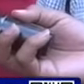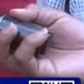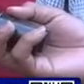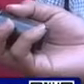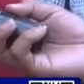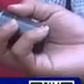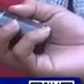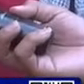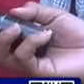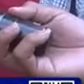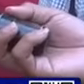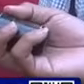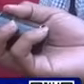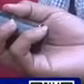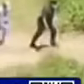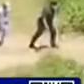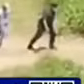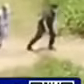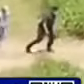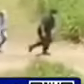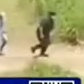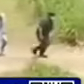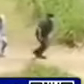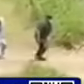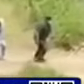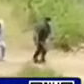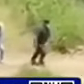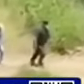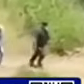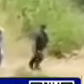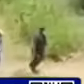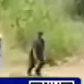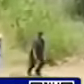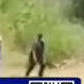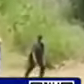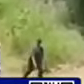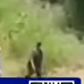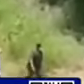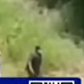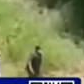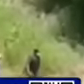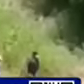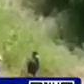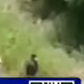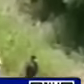algo. Me siento tan impotente yo y mis compañeros.